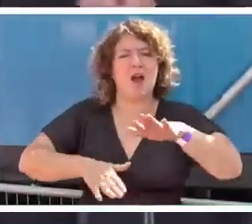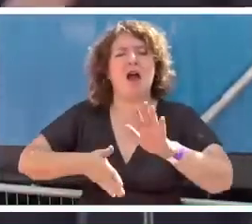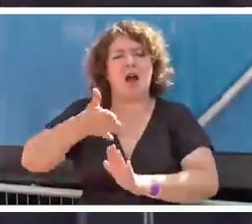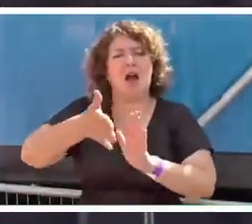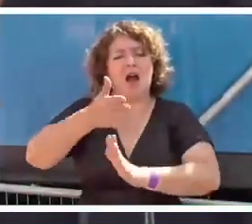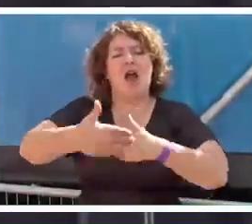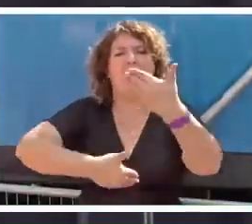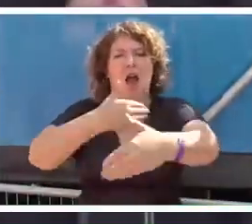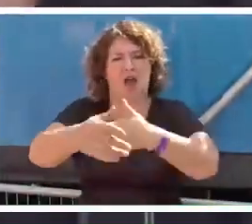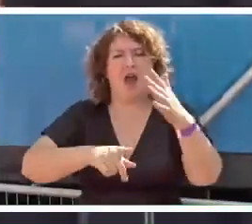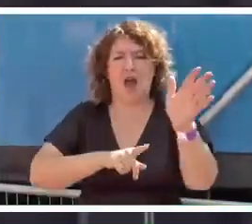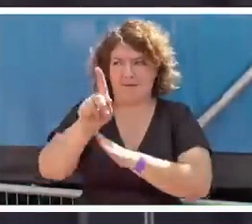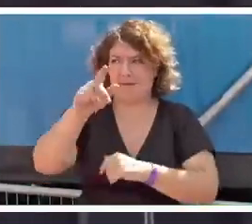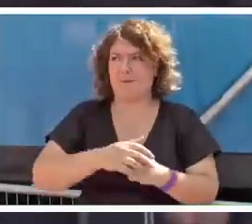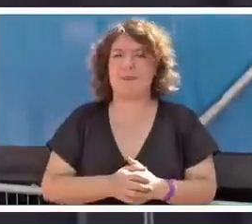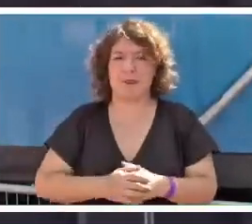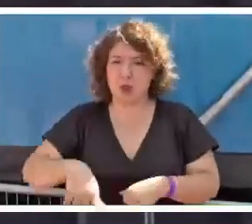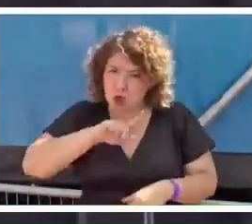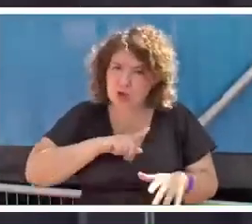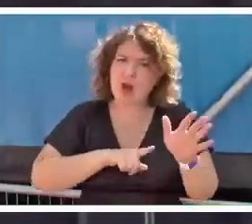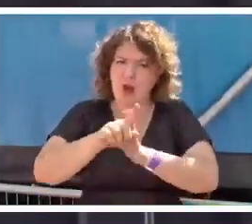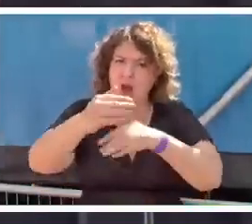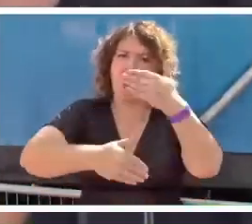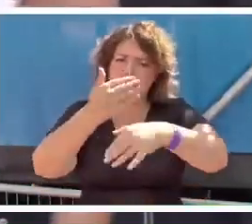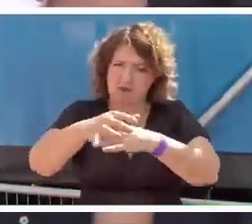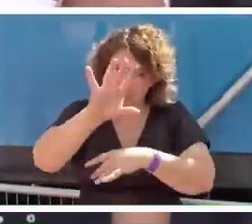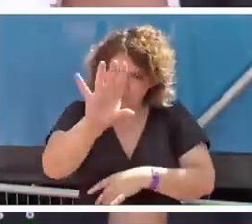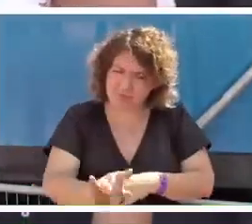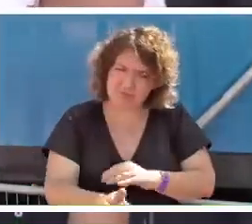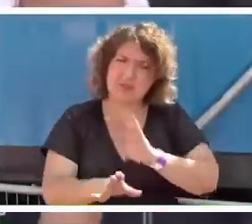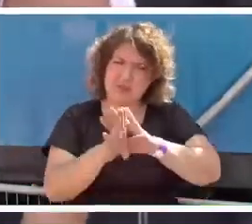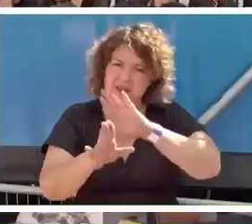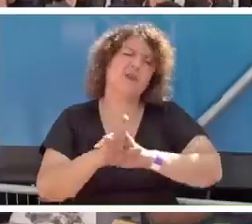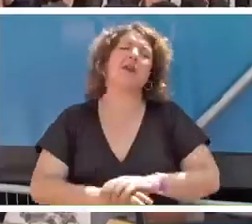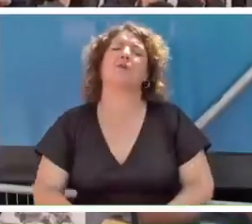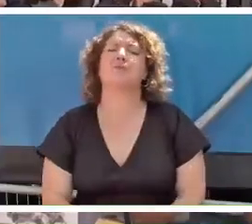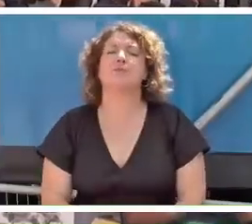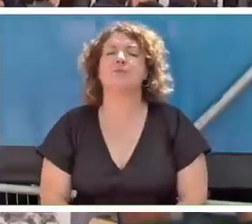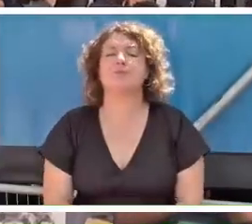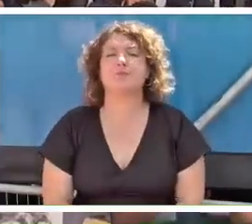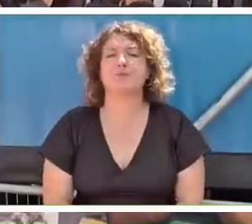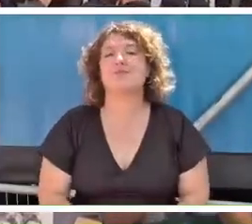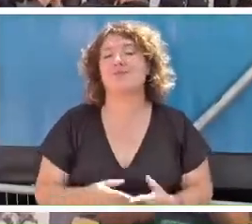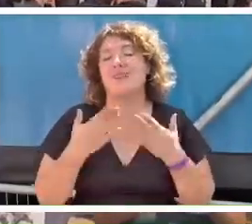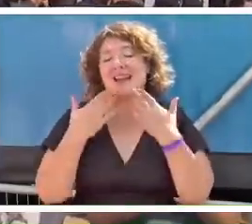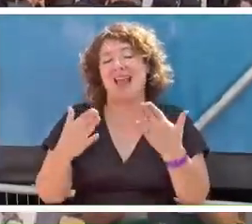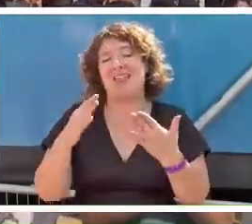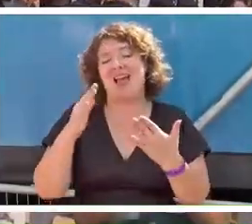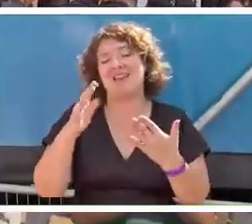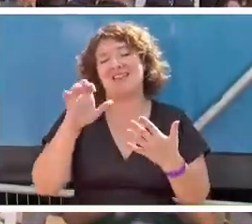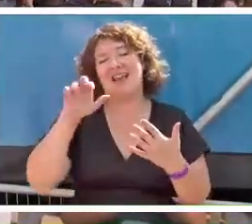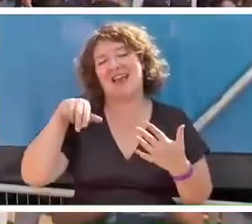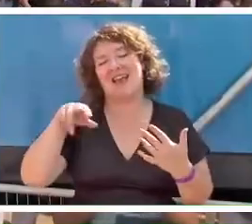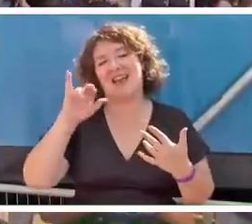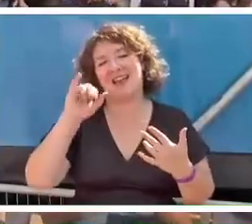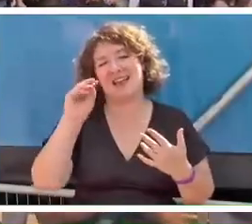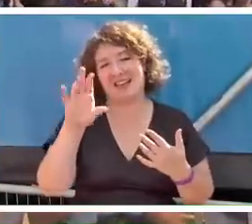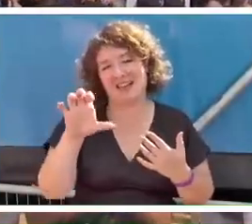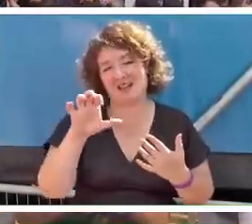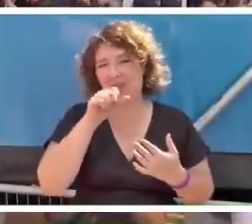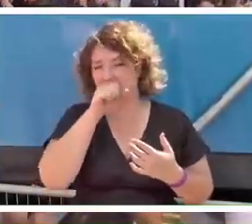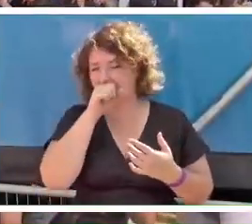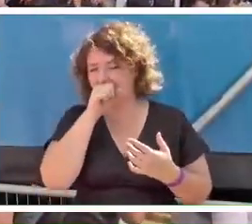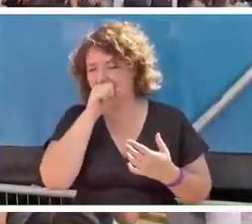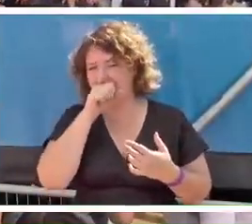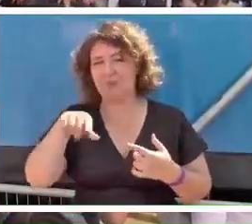y vamos a seguir avanzando. Y gracias, querido Enrique, por dejarme